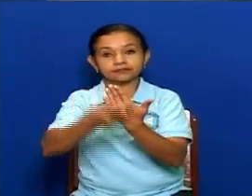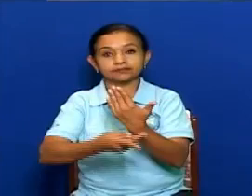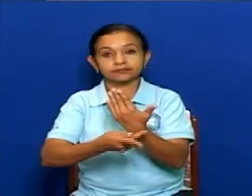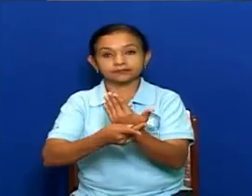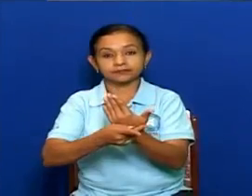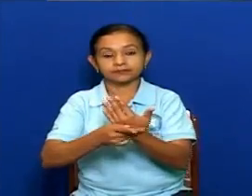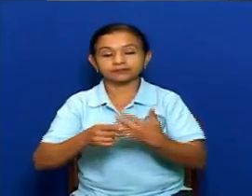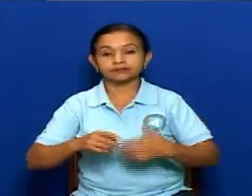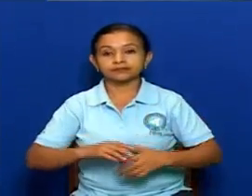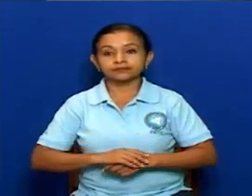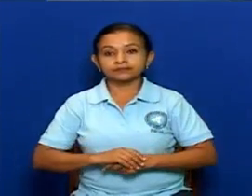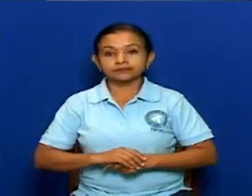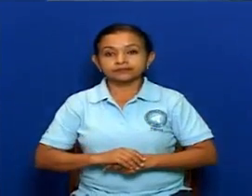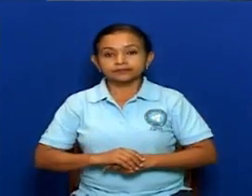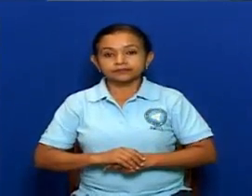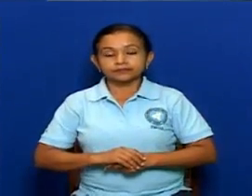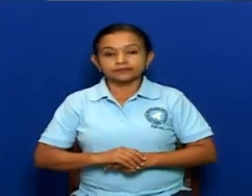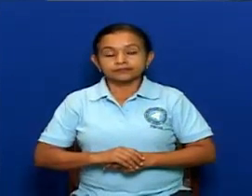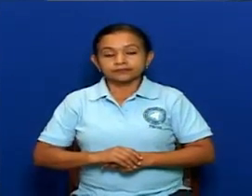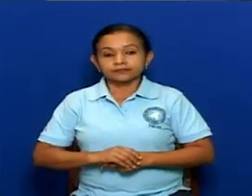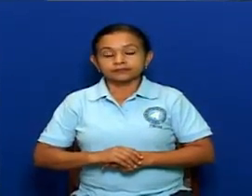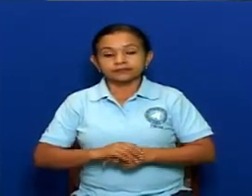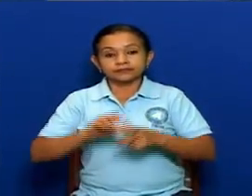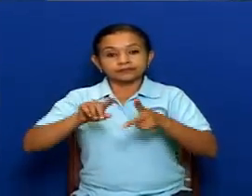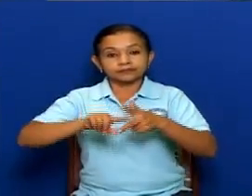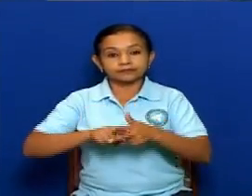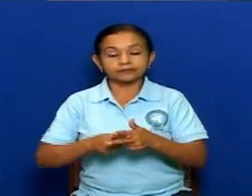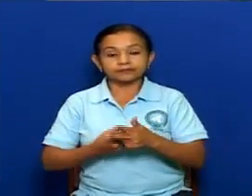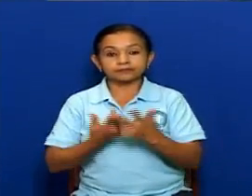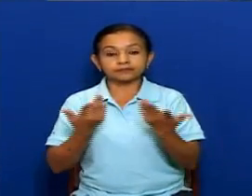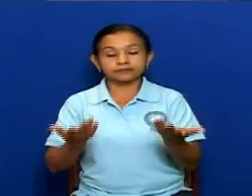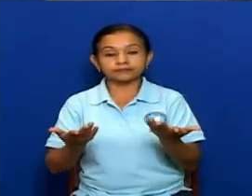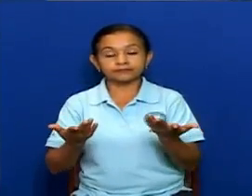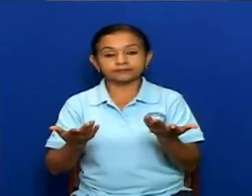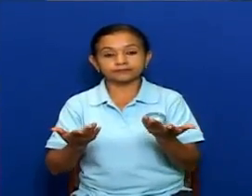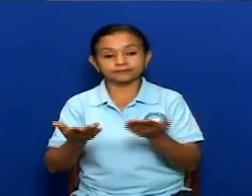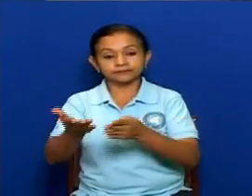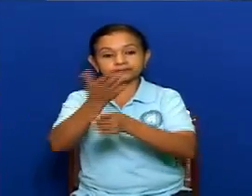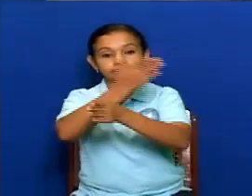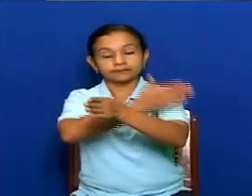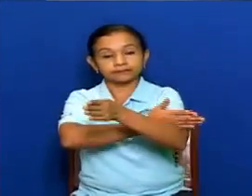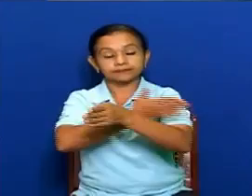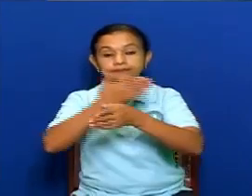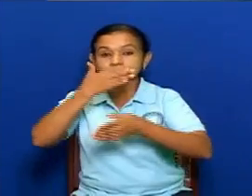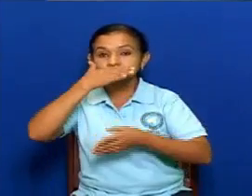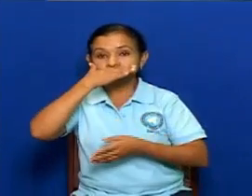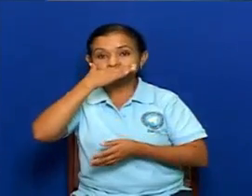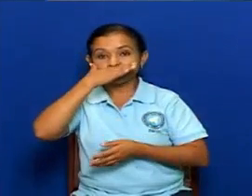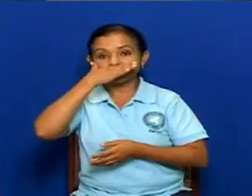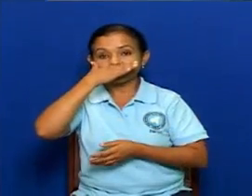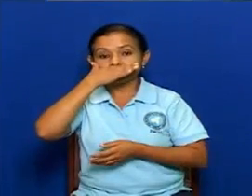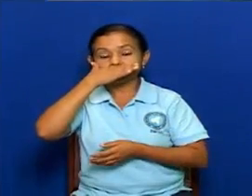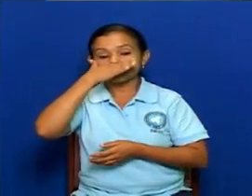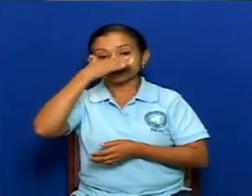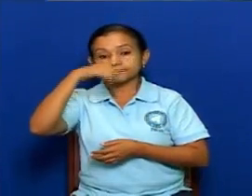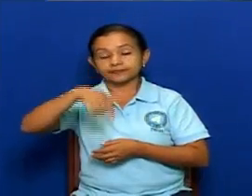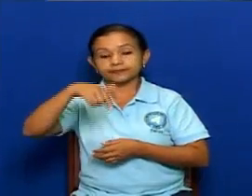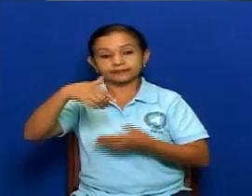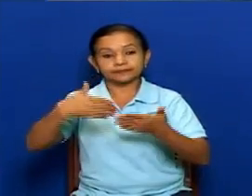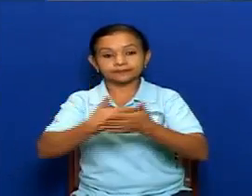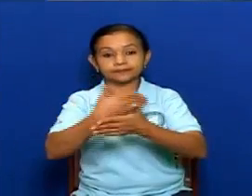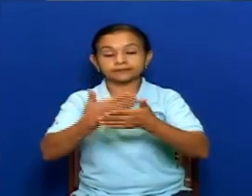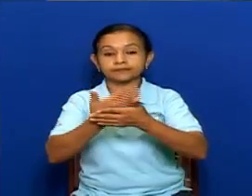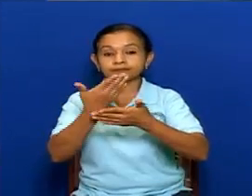salió a partir de el inicio del Frente Sandinista en estas etapas